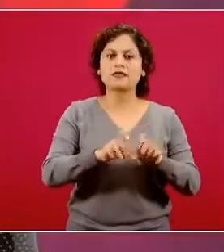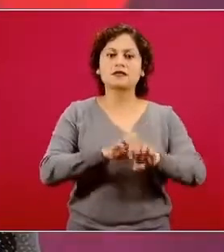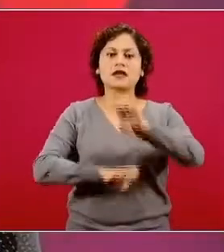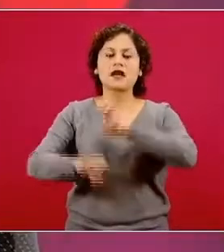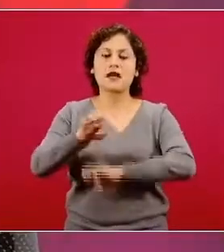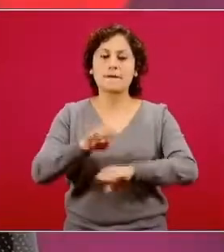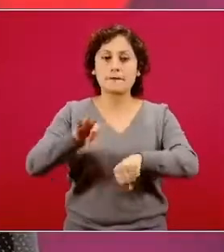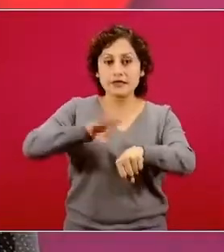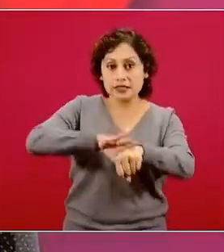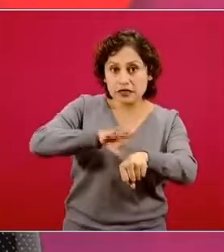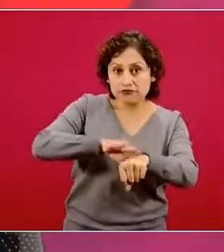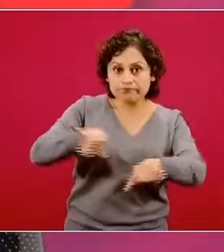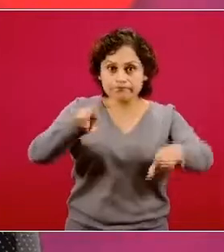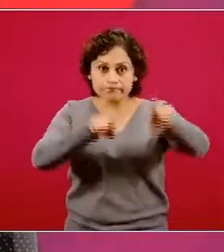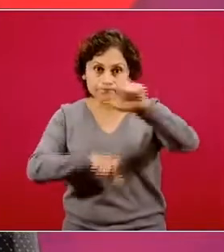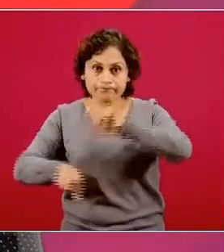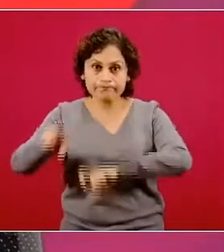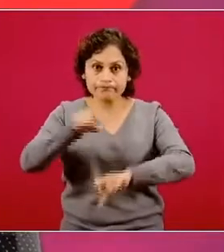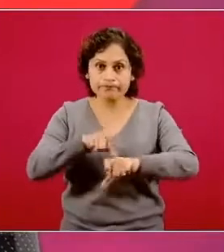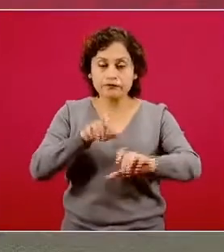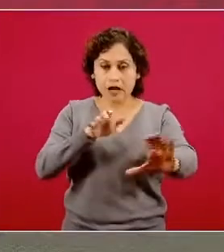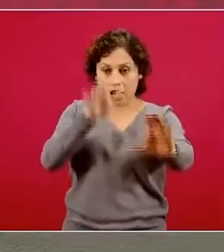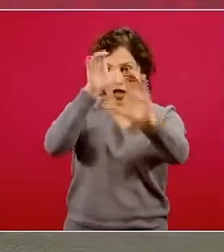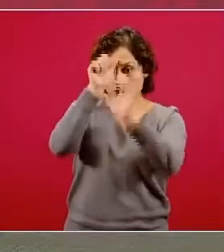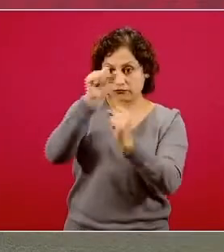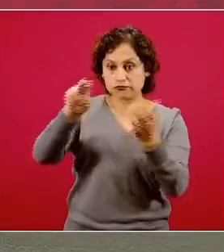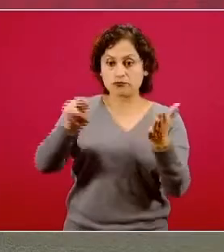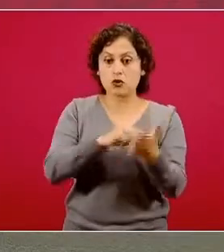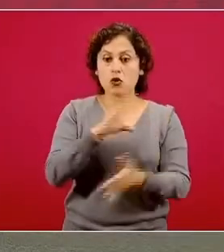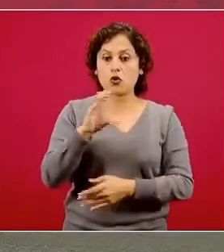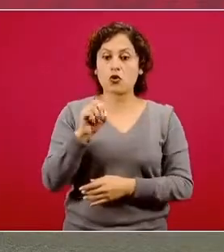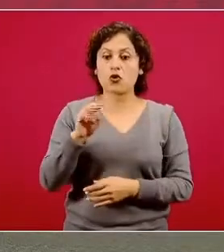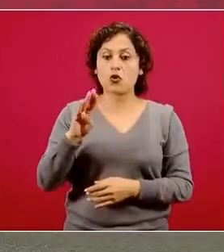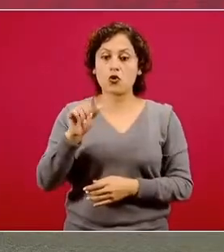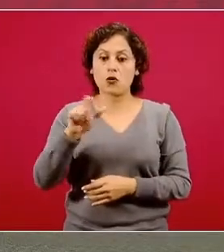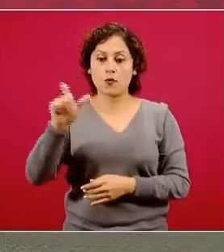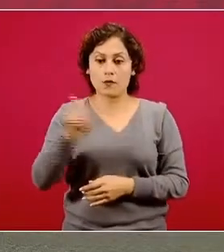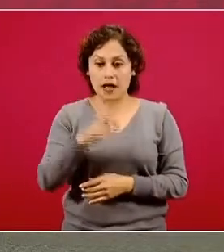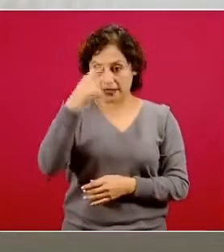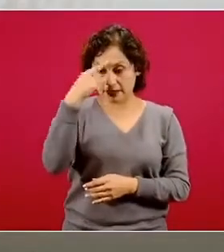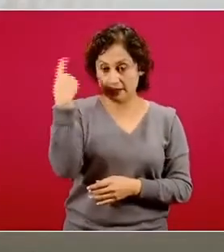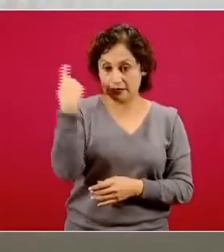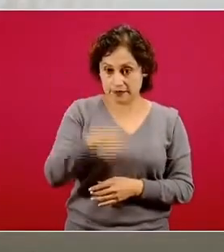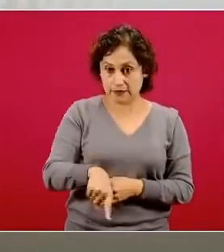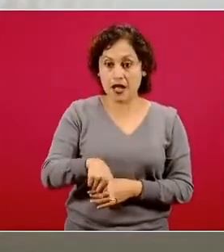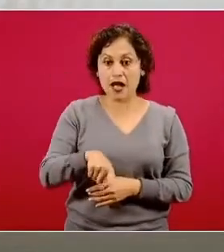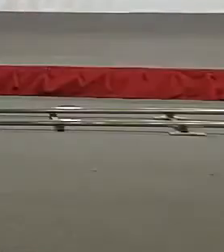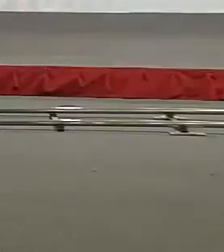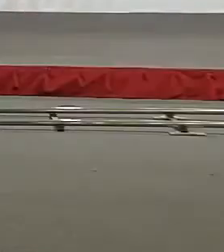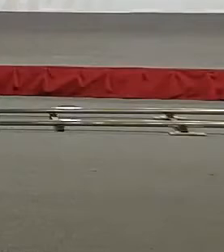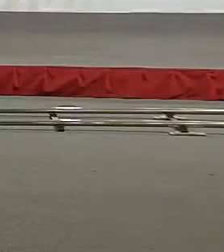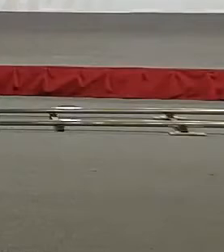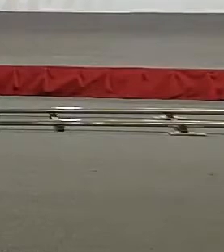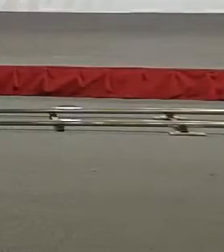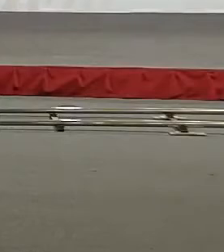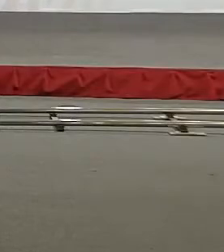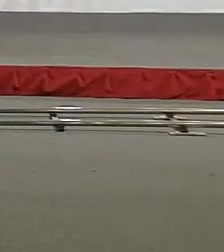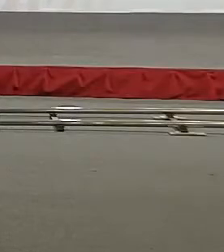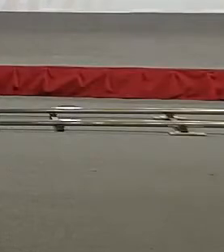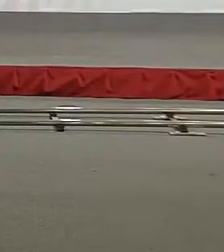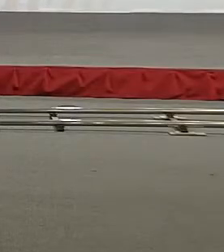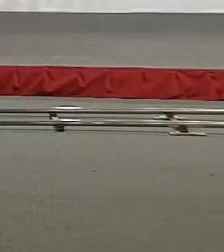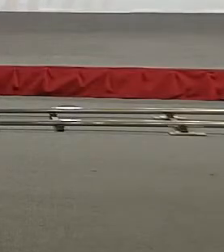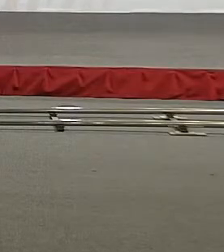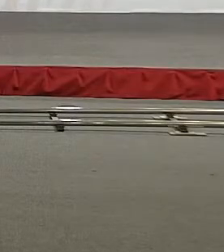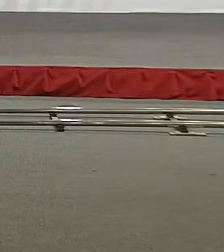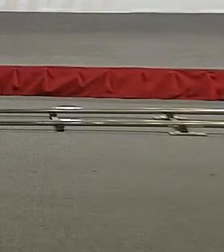laboratorios y se firmó el acuerdo de COVAX para un número bastante importante ya de dosis con